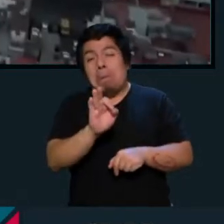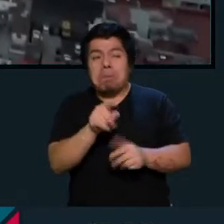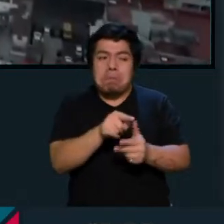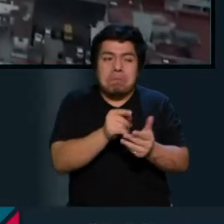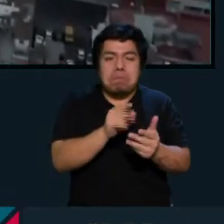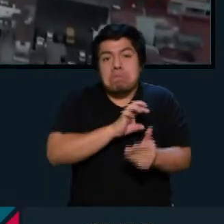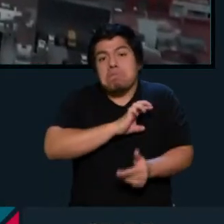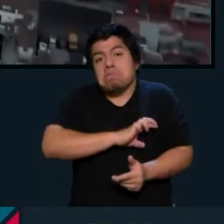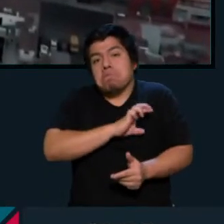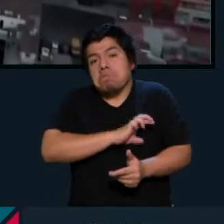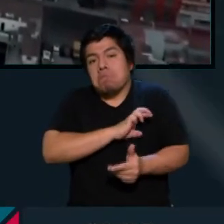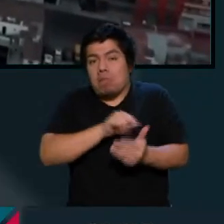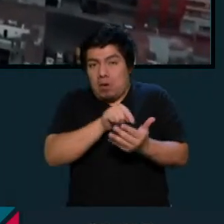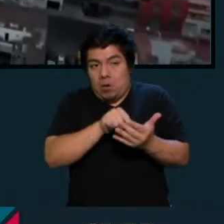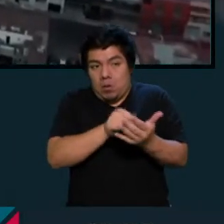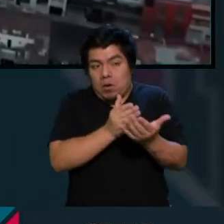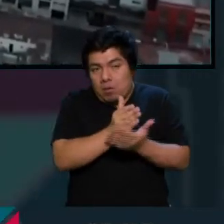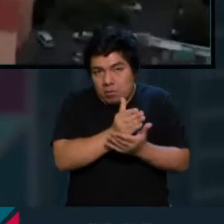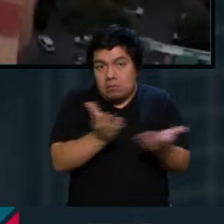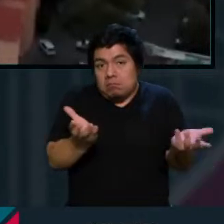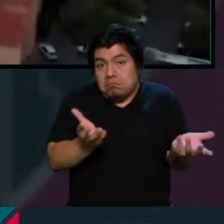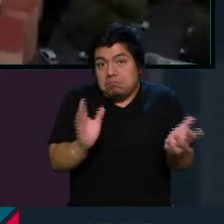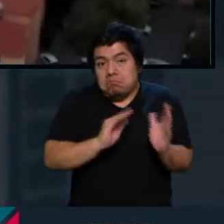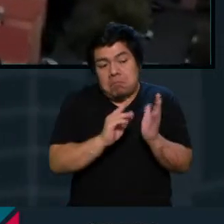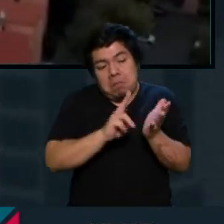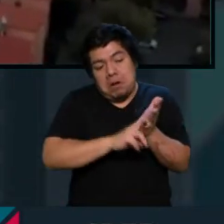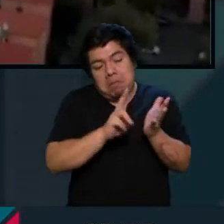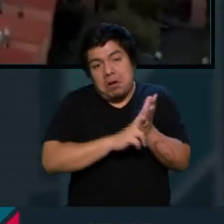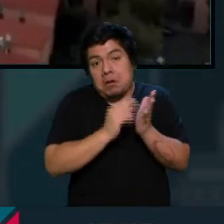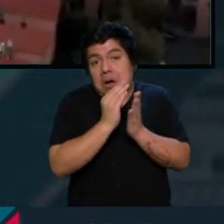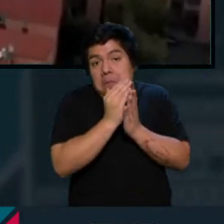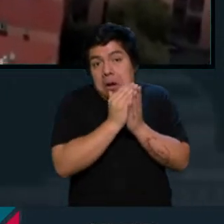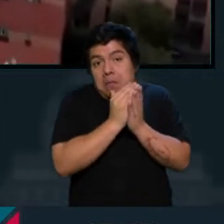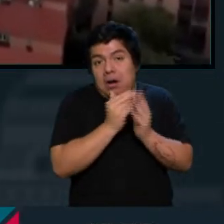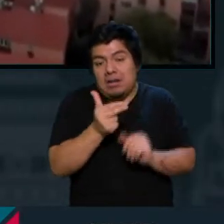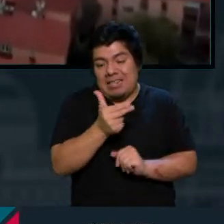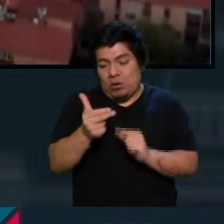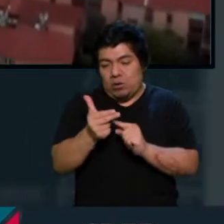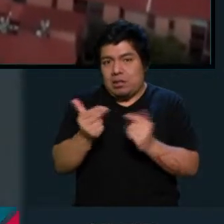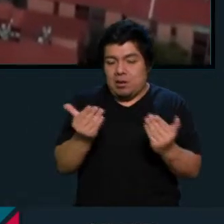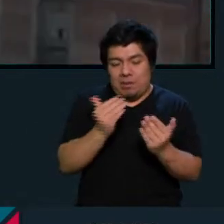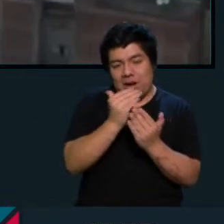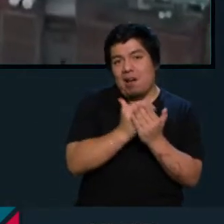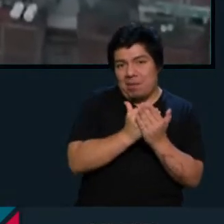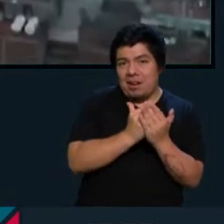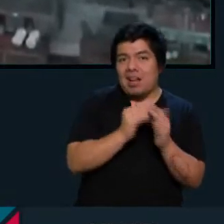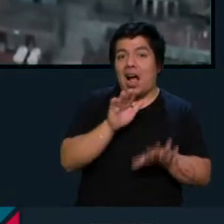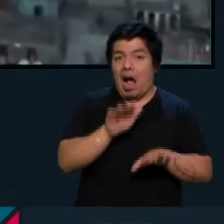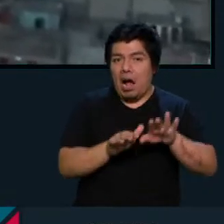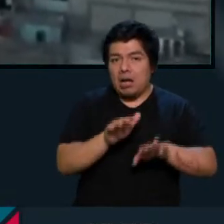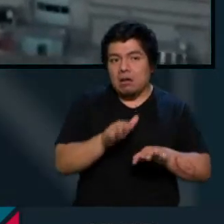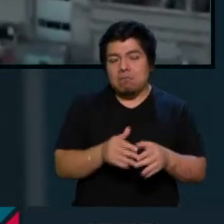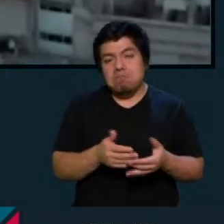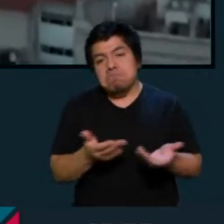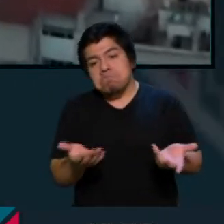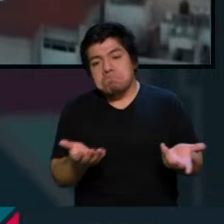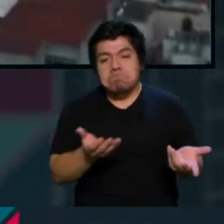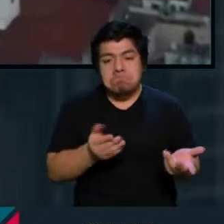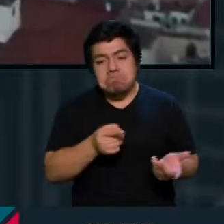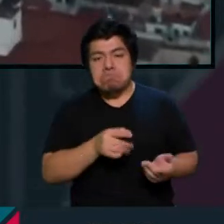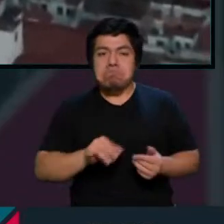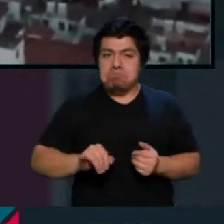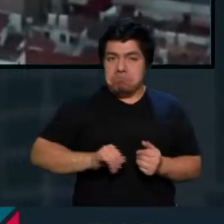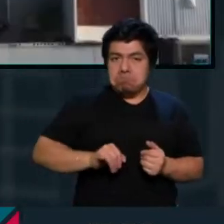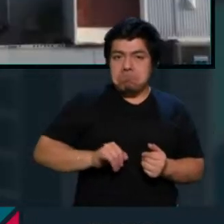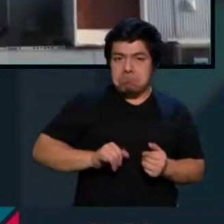a rentar un espacio por debajo de los precios de los hoteles, en algunas ocasiones, bueno, puede ser que sea